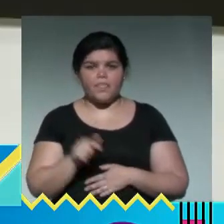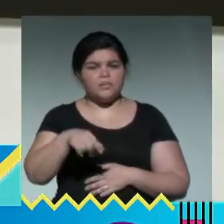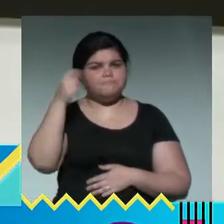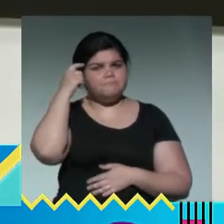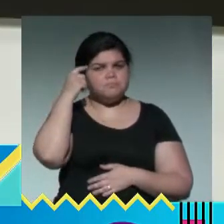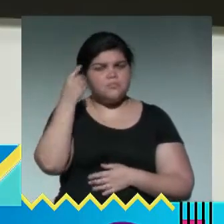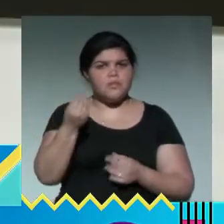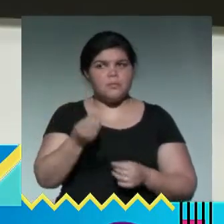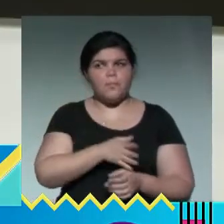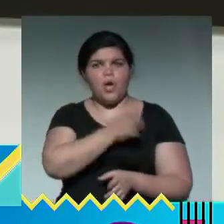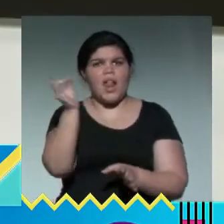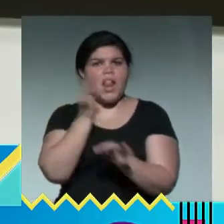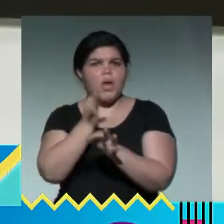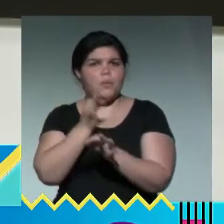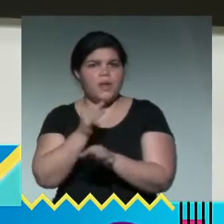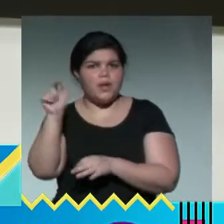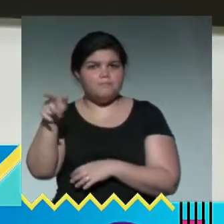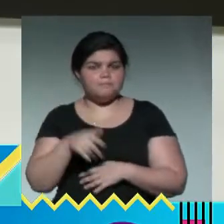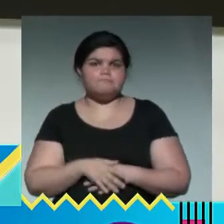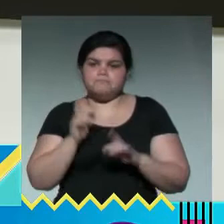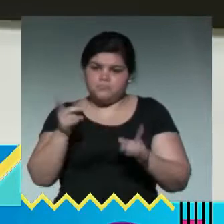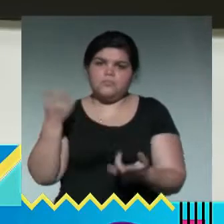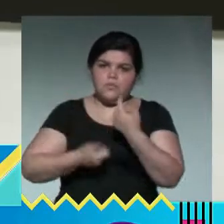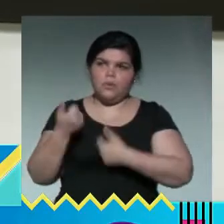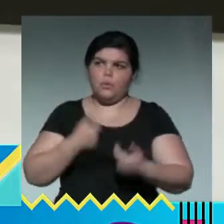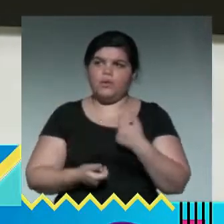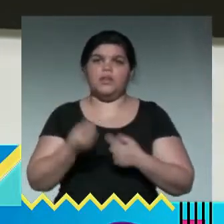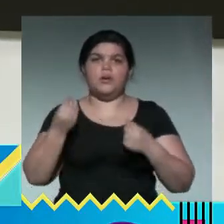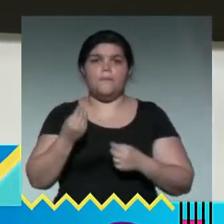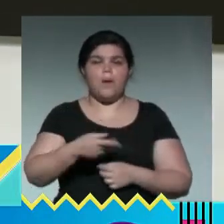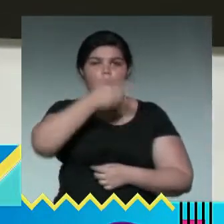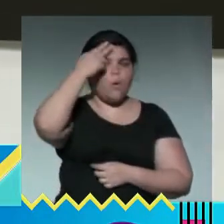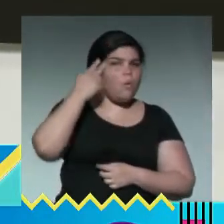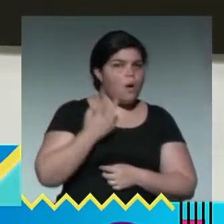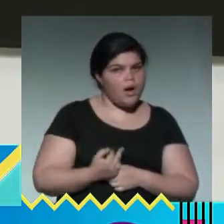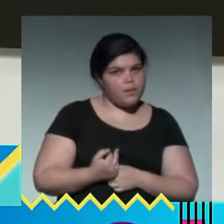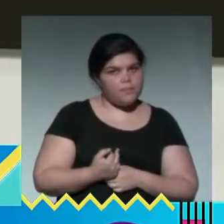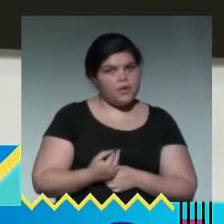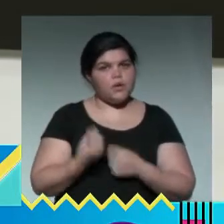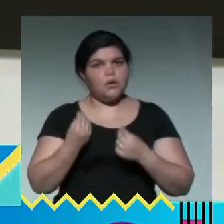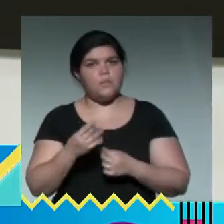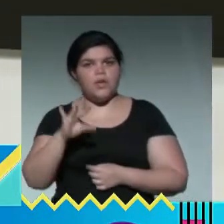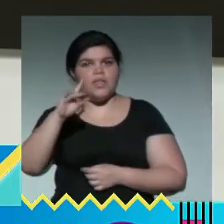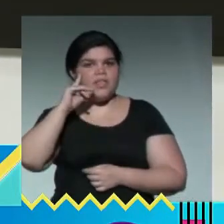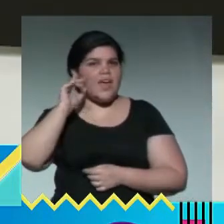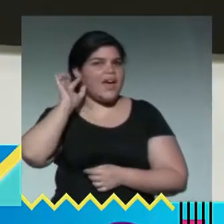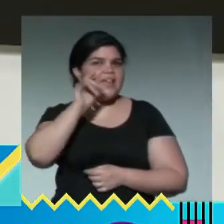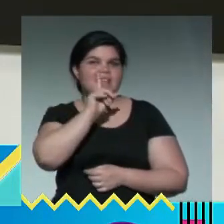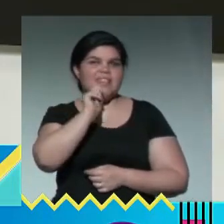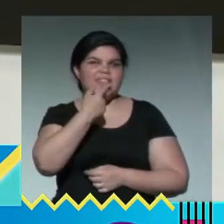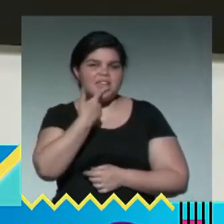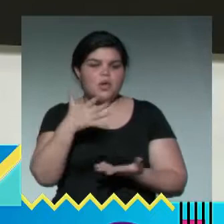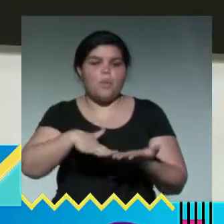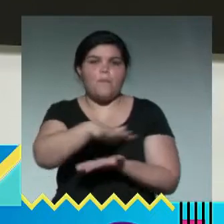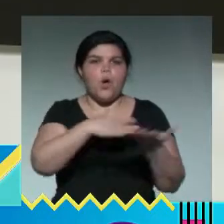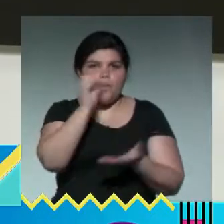¿no? Porque recuerdo que también nos comentaban cómo eran las características de los huarpes, cuáles eran las características de los diaguitas, pero digo, en la